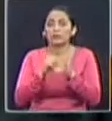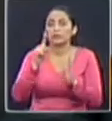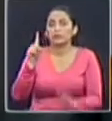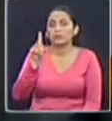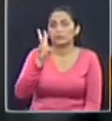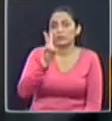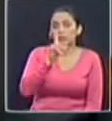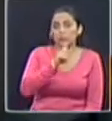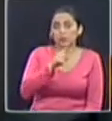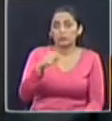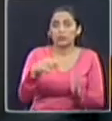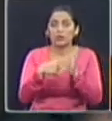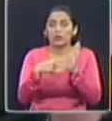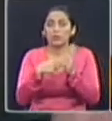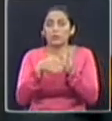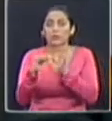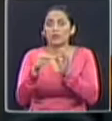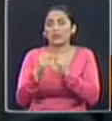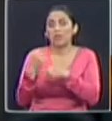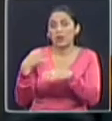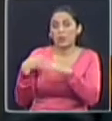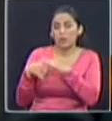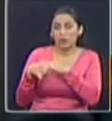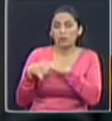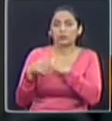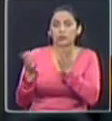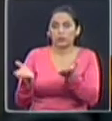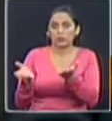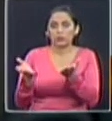se tipifica el delito de violación.